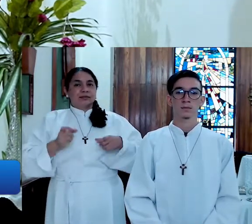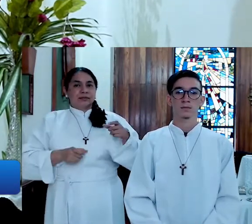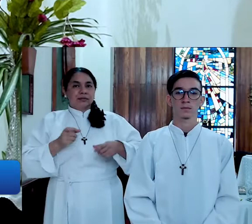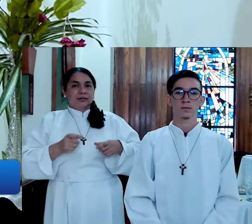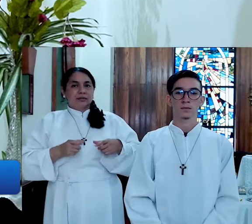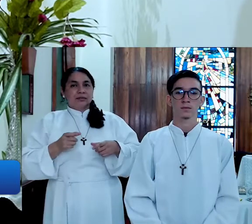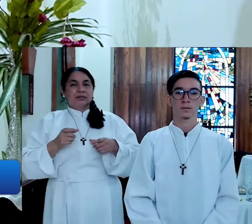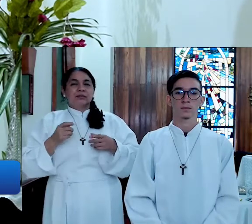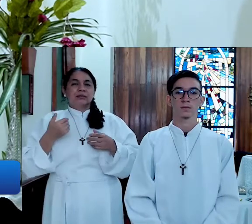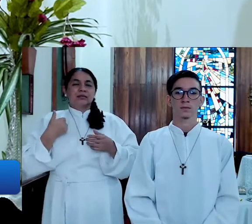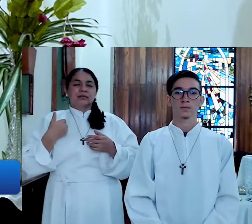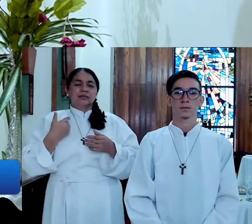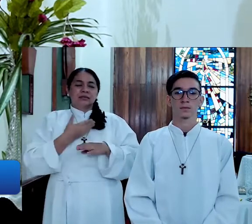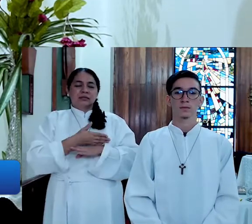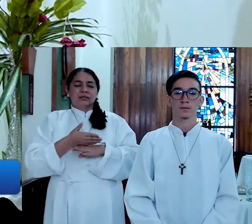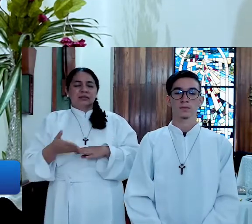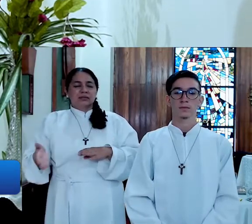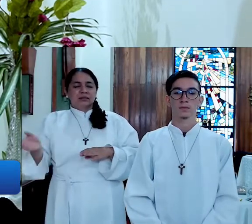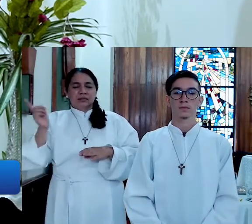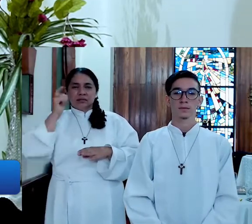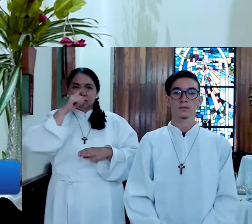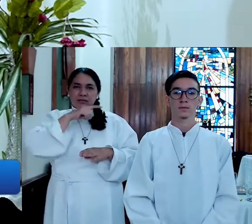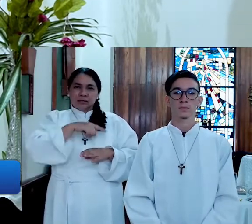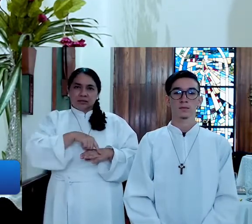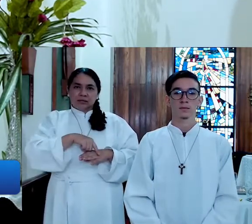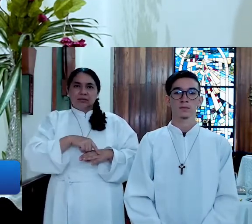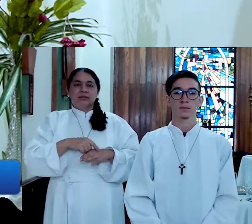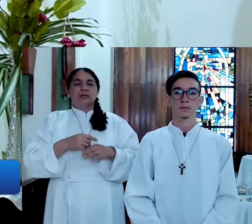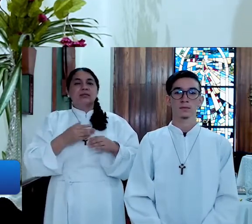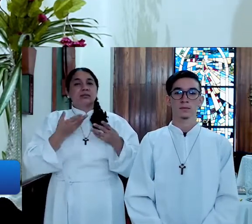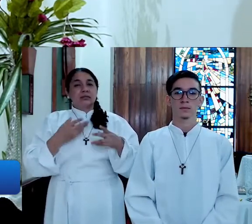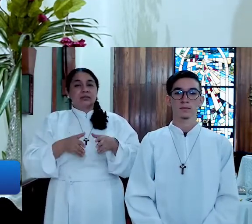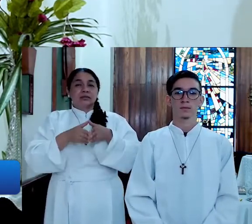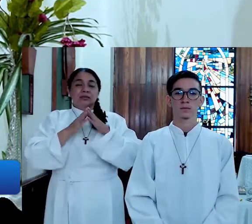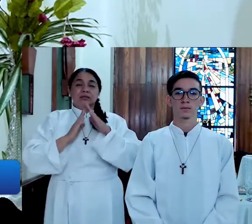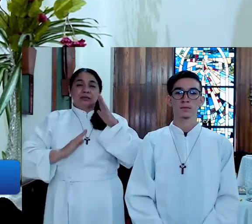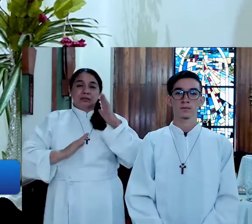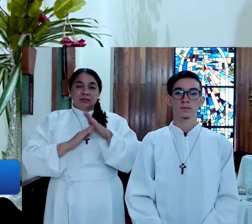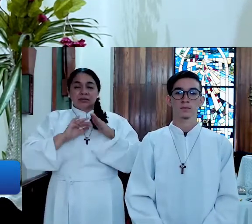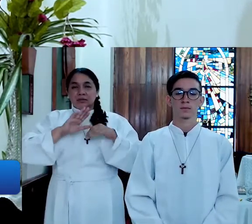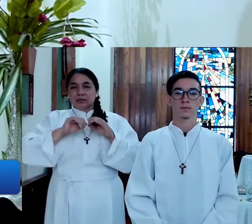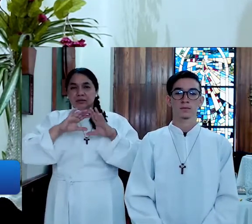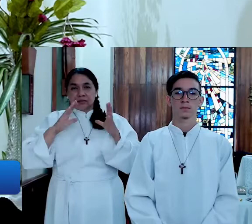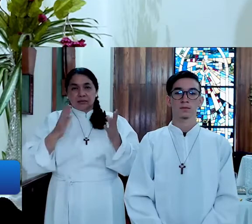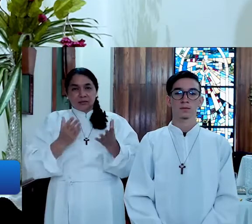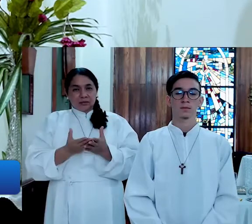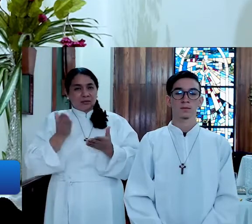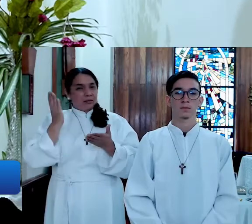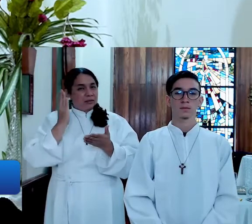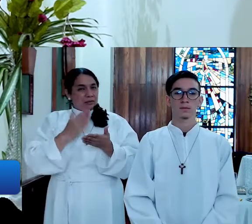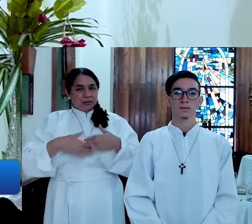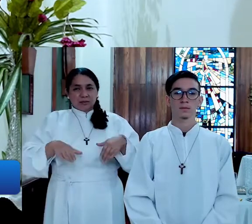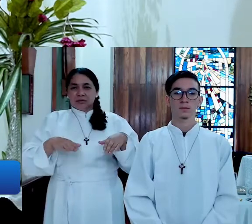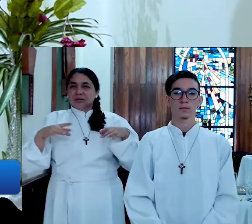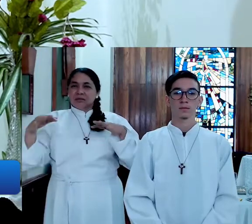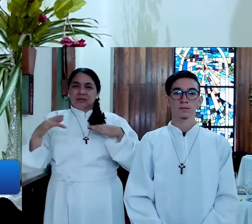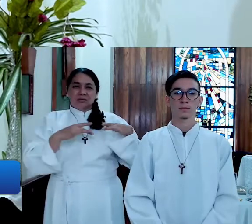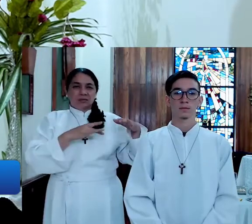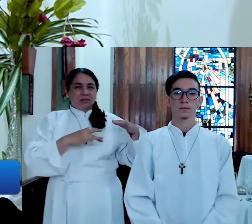están atravesando momentos complicados. Orar por la paz en el mundo, por esas guerras